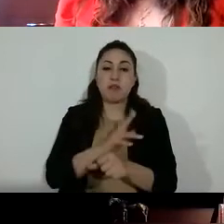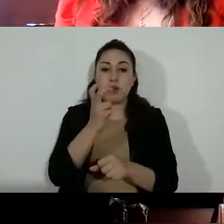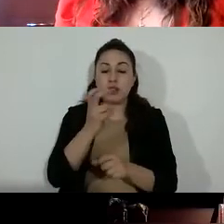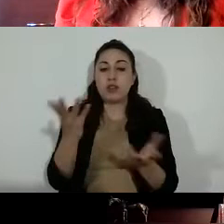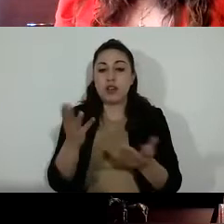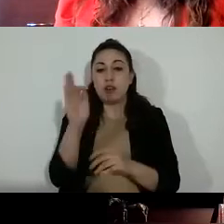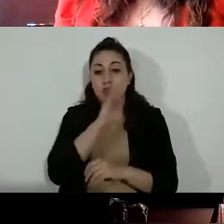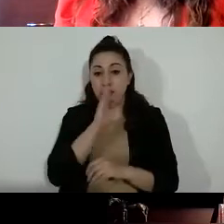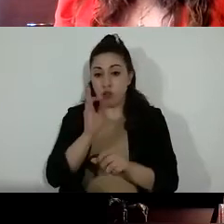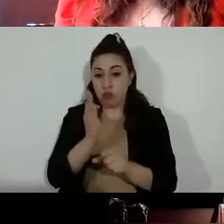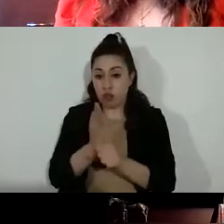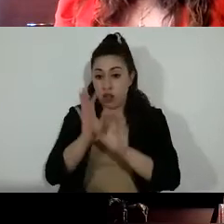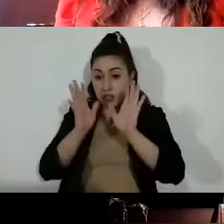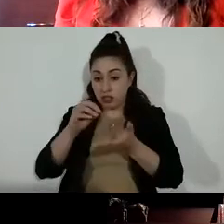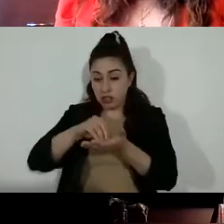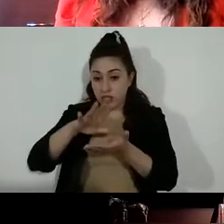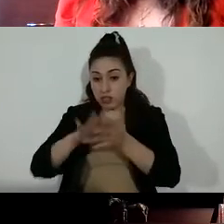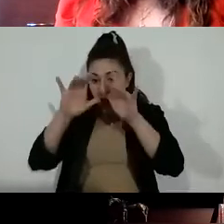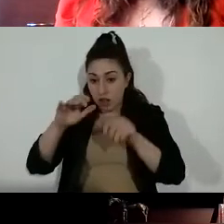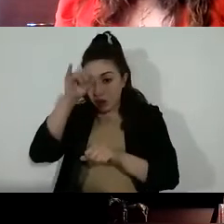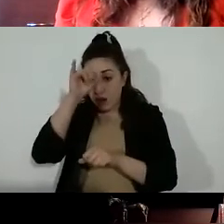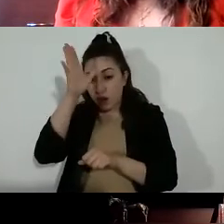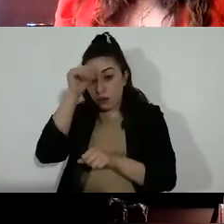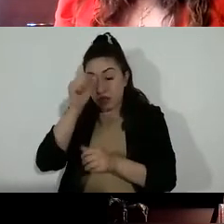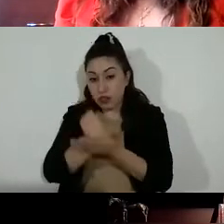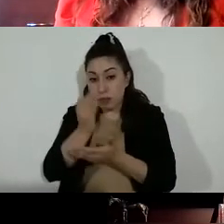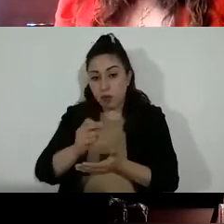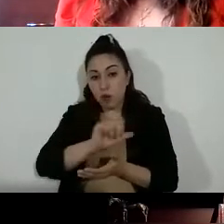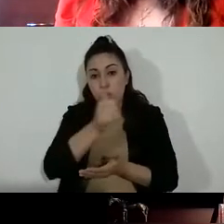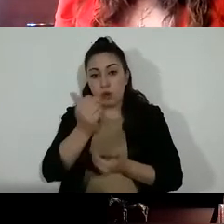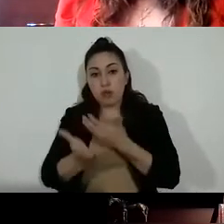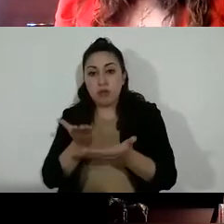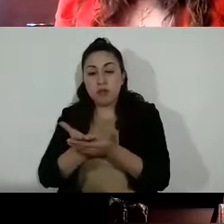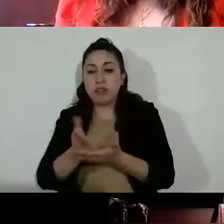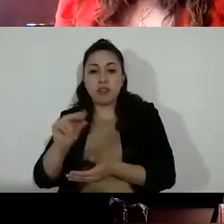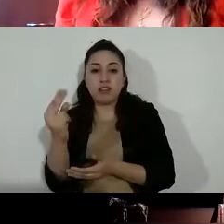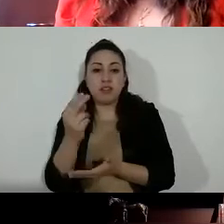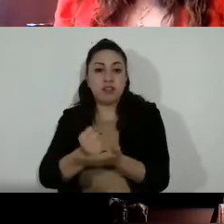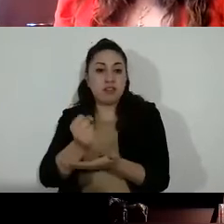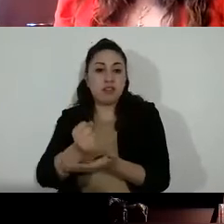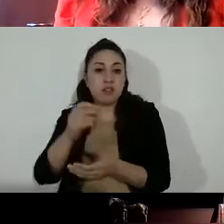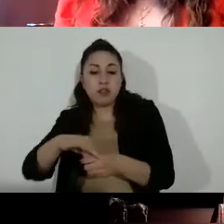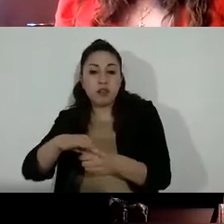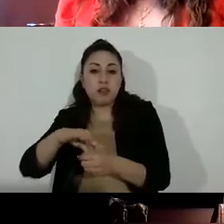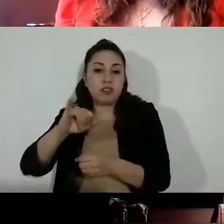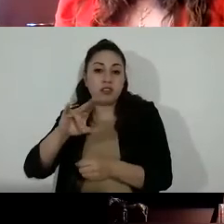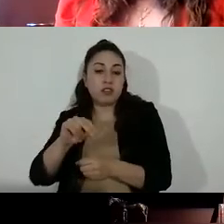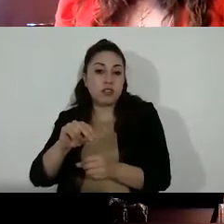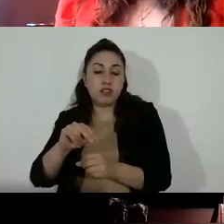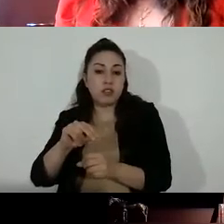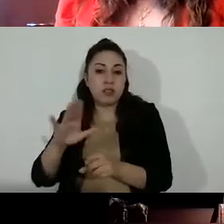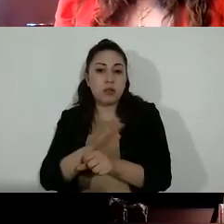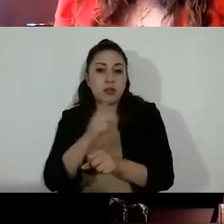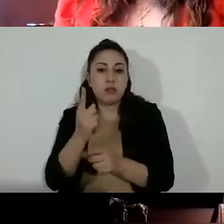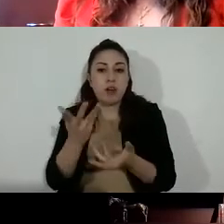Como está y pasa, ya no tendría cabida las otras votaciones porque ya se votó el que estemos en los términos que se